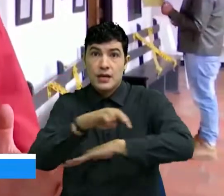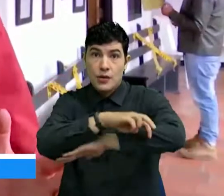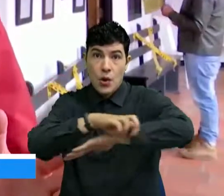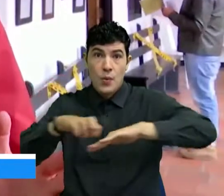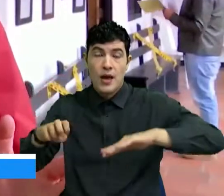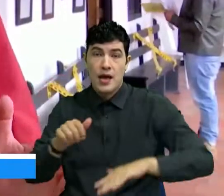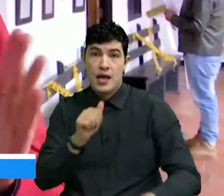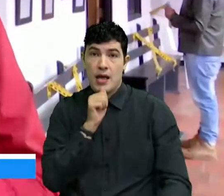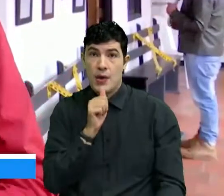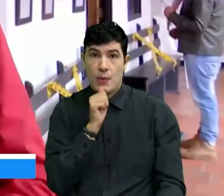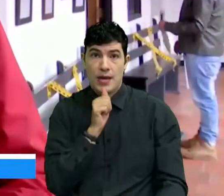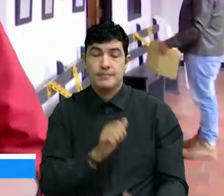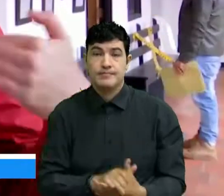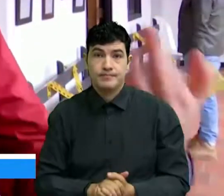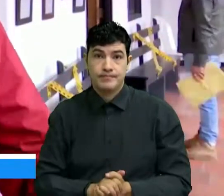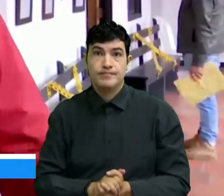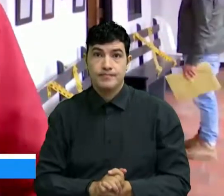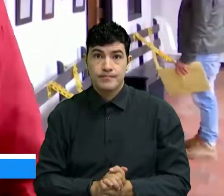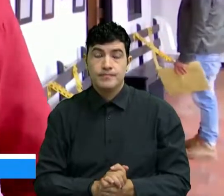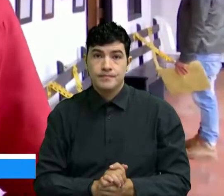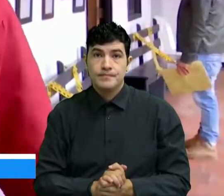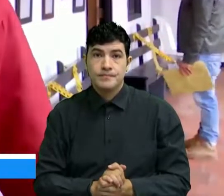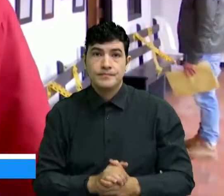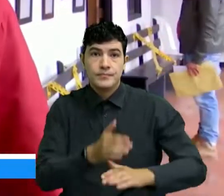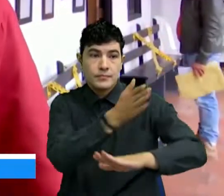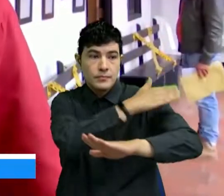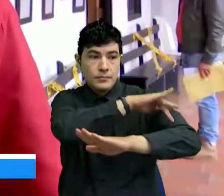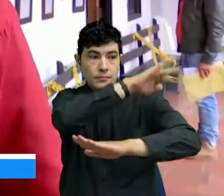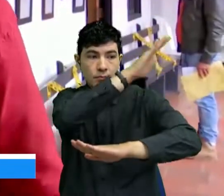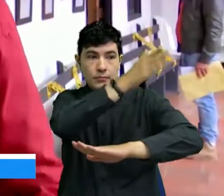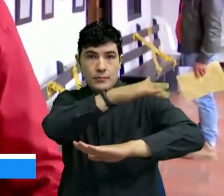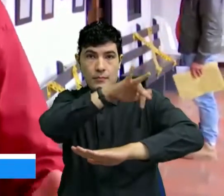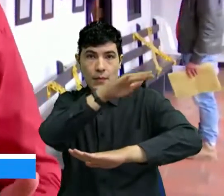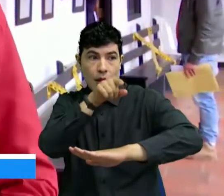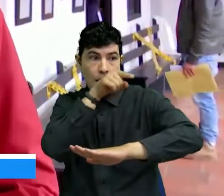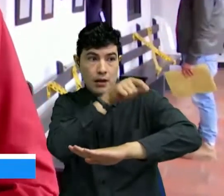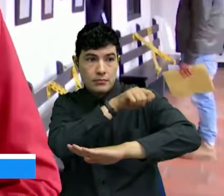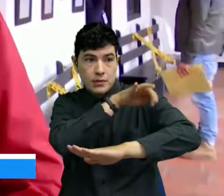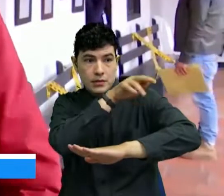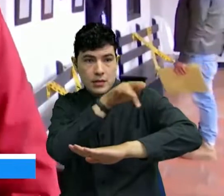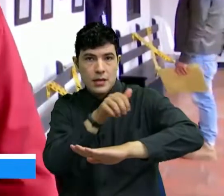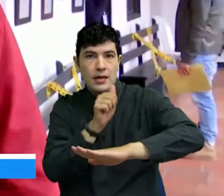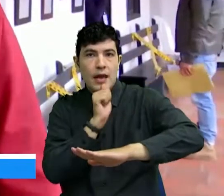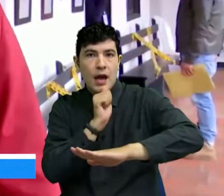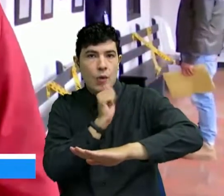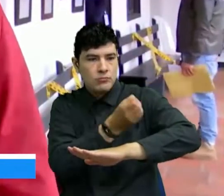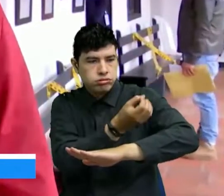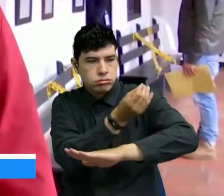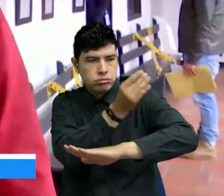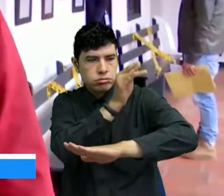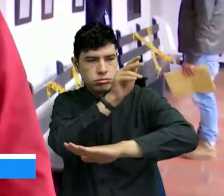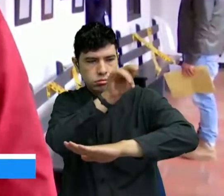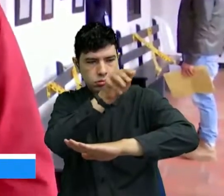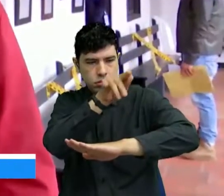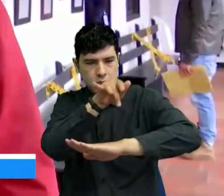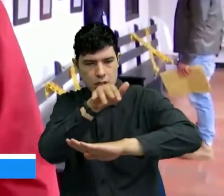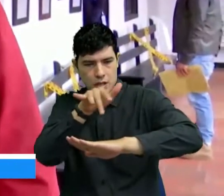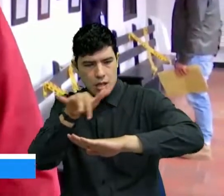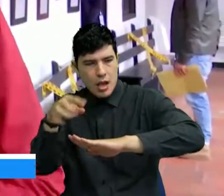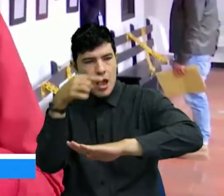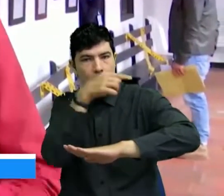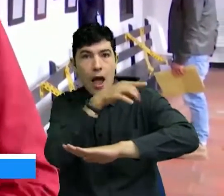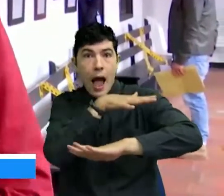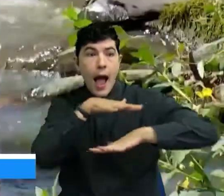cantidad de siembras que se han incrementado en las partes altas, en los nacimientos donde pasa el agua que llegan a las diferentes plantas que tiene el acueducto de